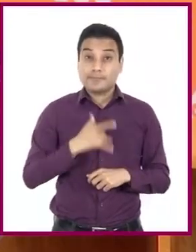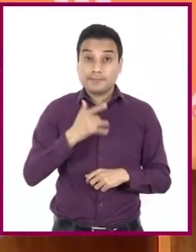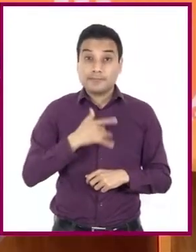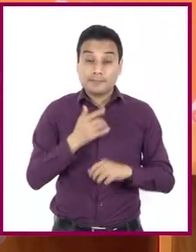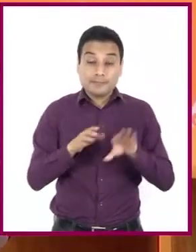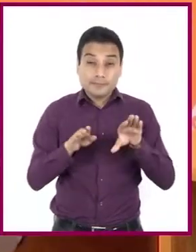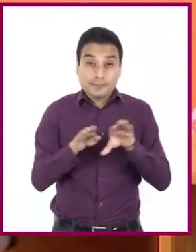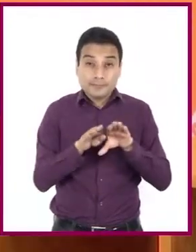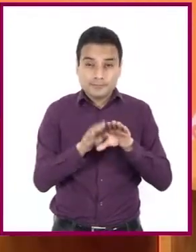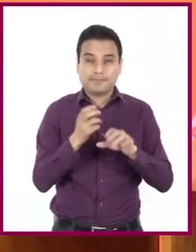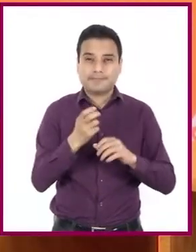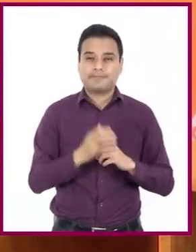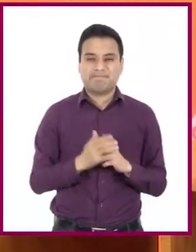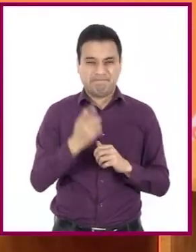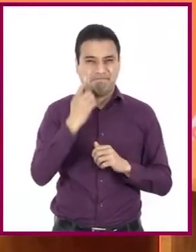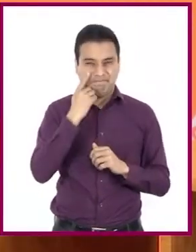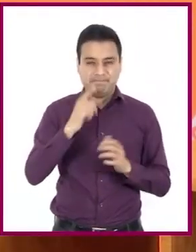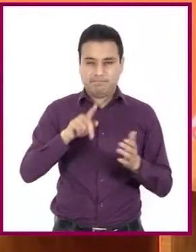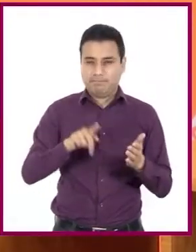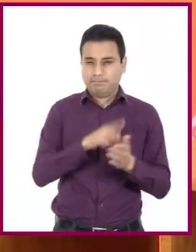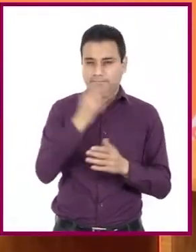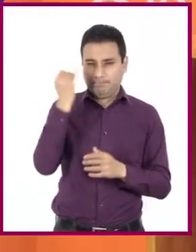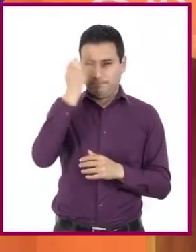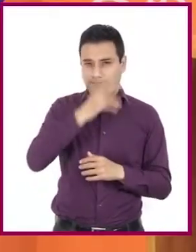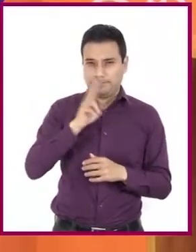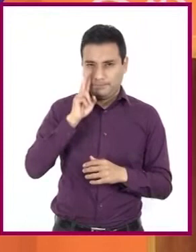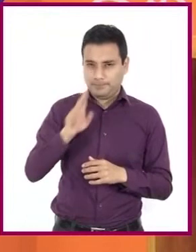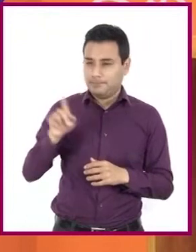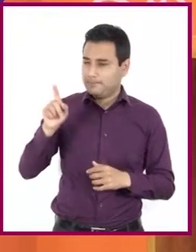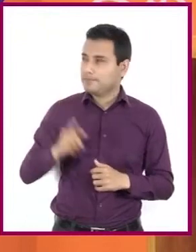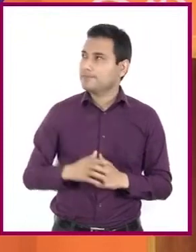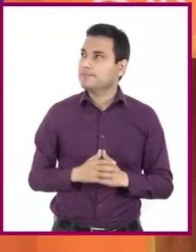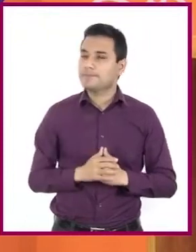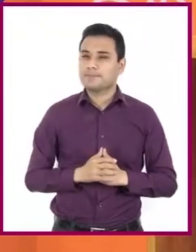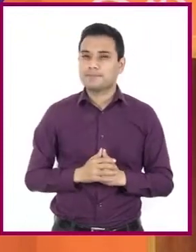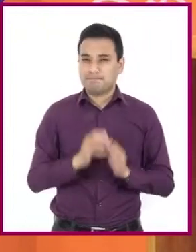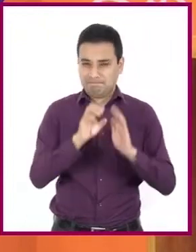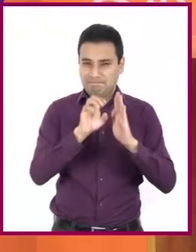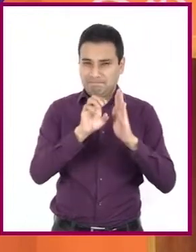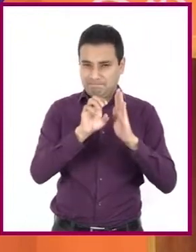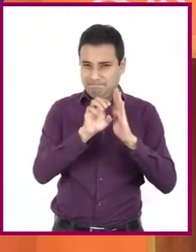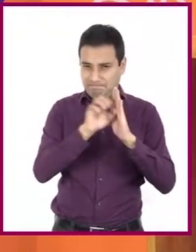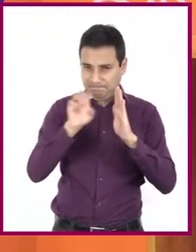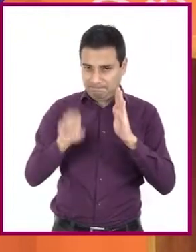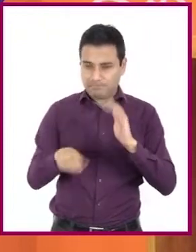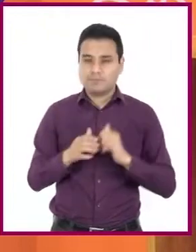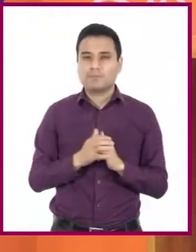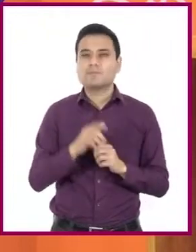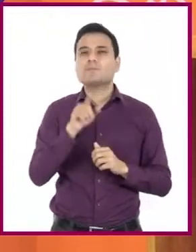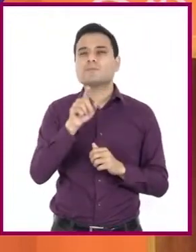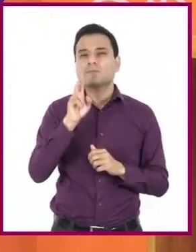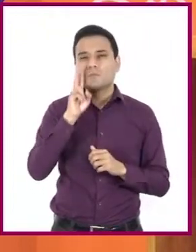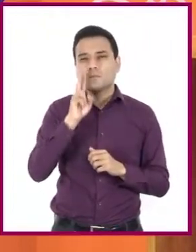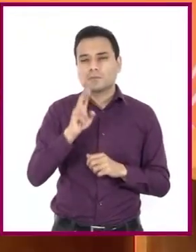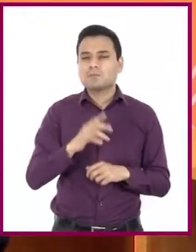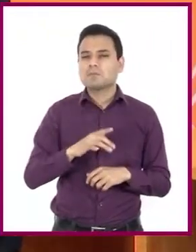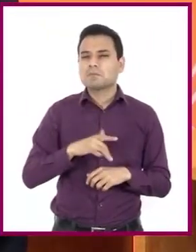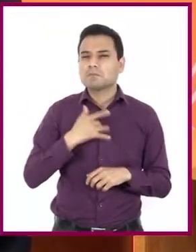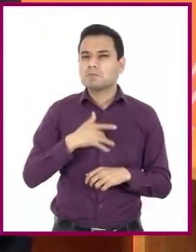Volvamos a una de las anteriores del poeta Brossa. Por ejemplo, ¿Tú qué percibes en esta?